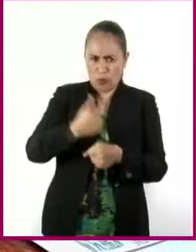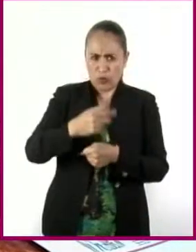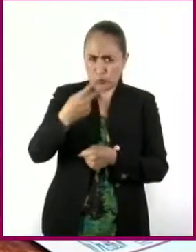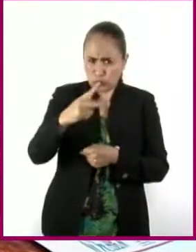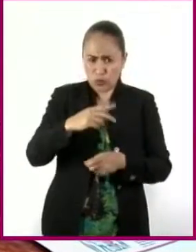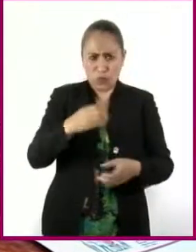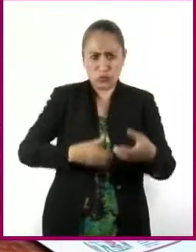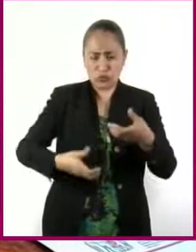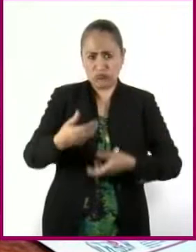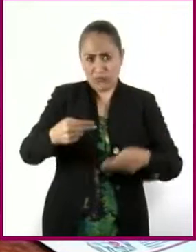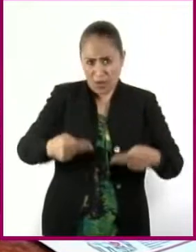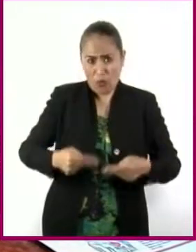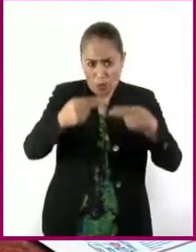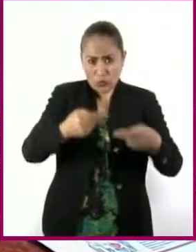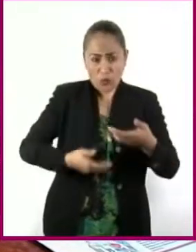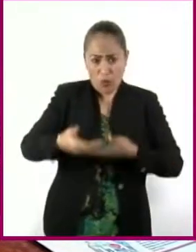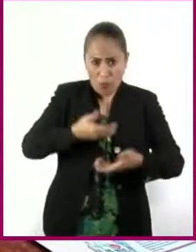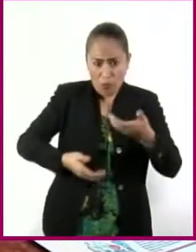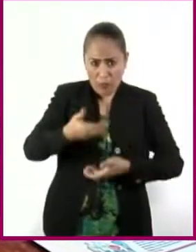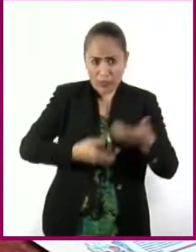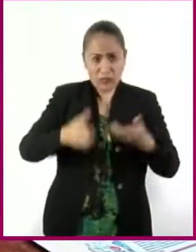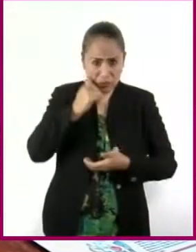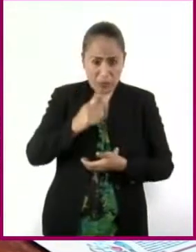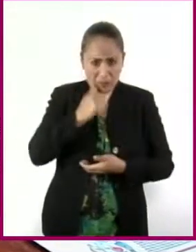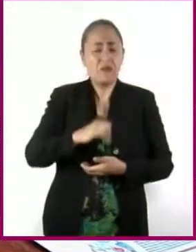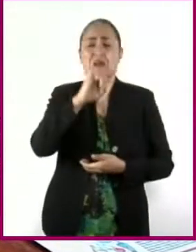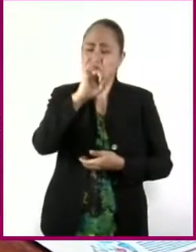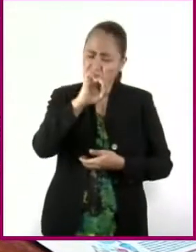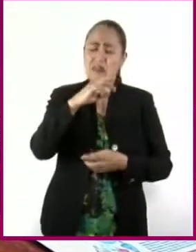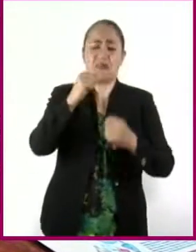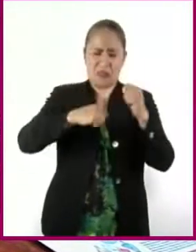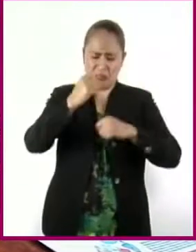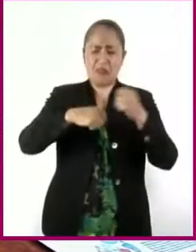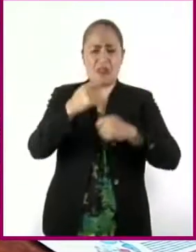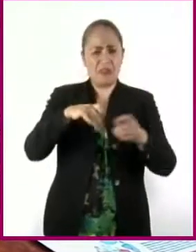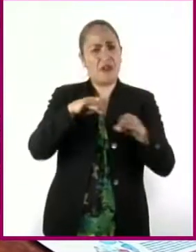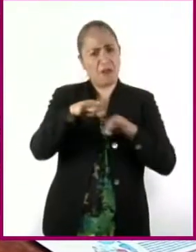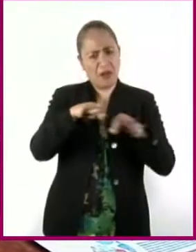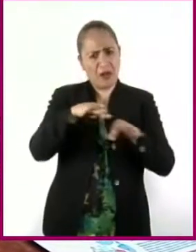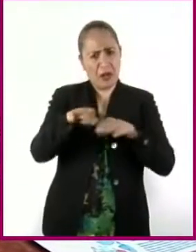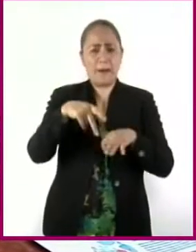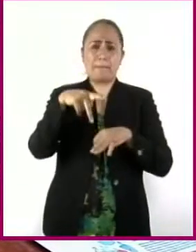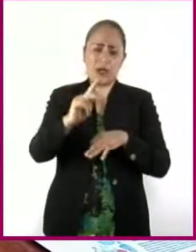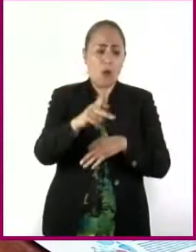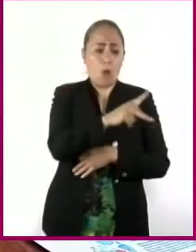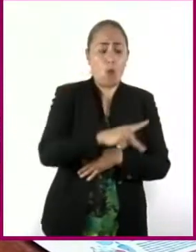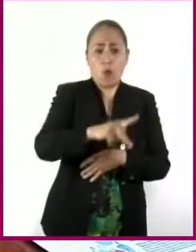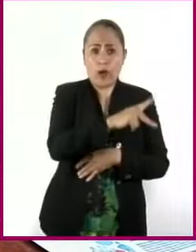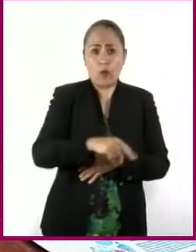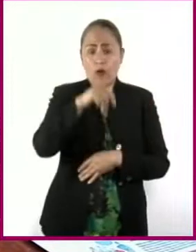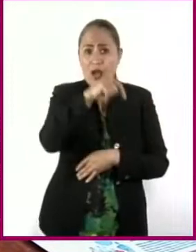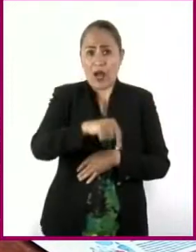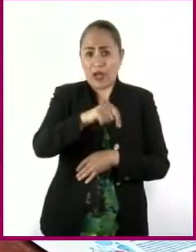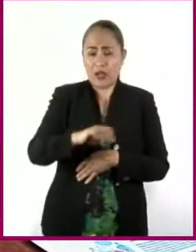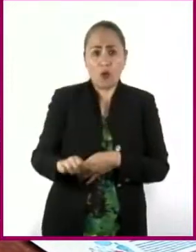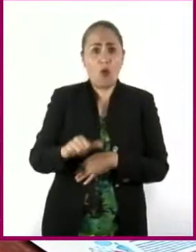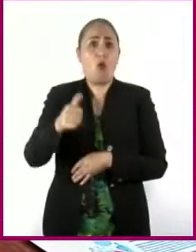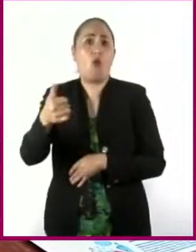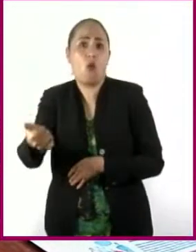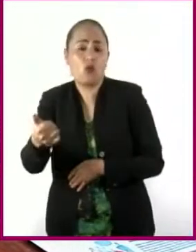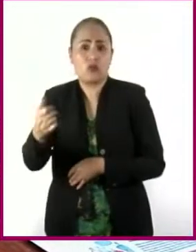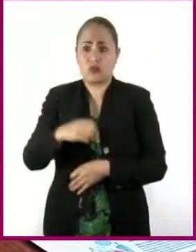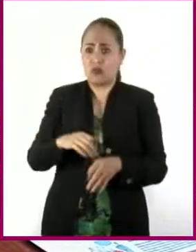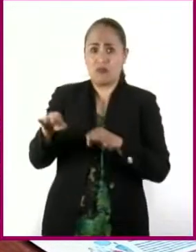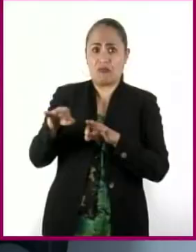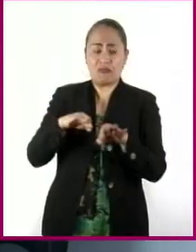comercio. Sí, de hecho siguen trabajando en su tienda, pero lo hacen porque en ese pueblo tienen pocas oportunidades de hacer